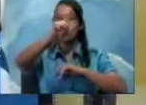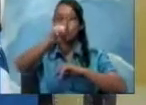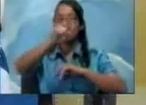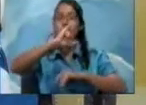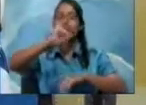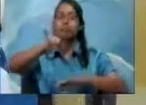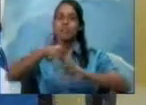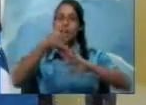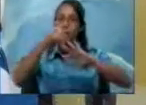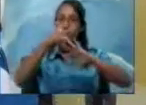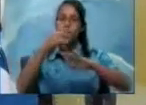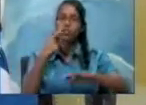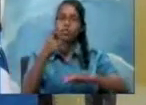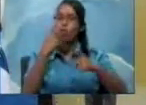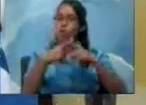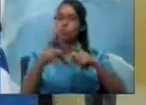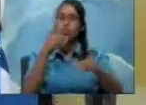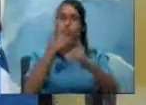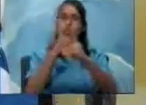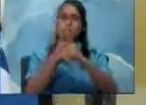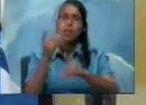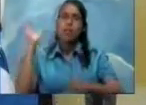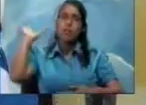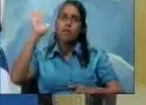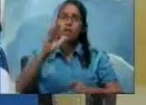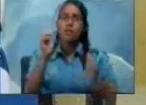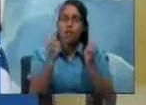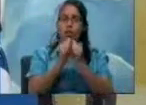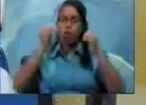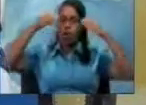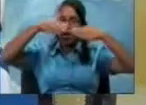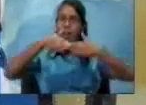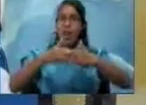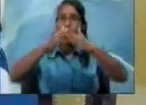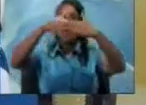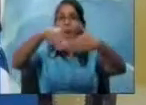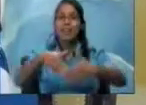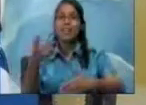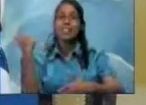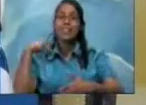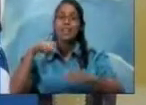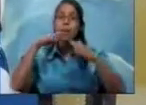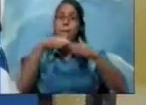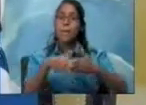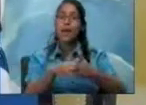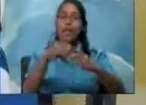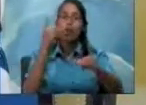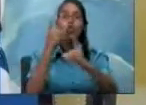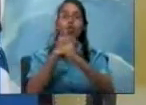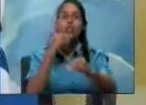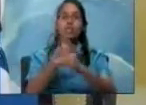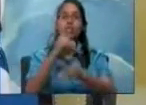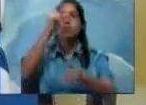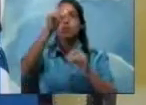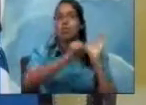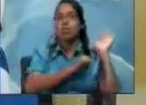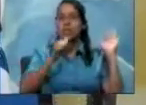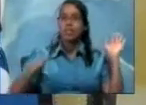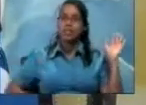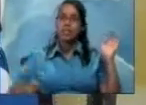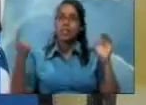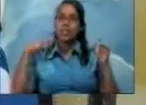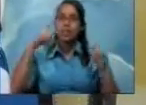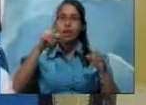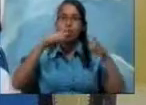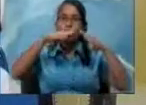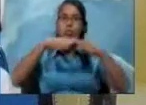otros discípulos vinieron con La Barca tenían Barca los discípulos del señor Tenían un barco